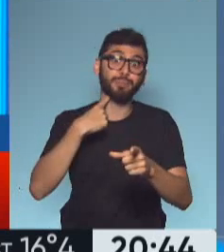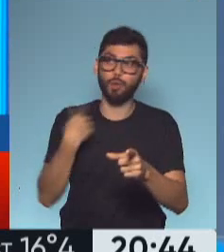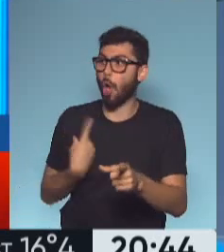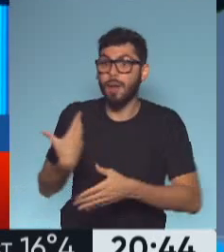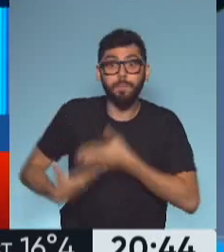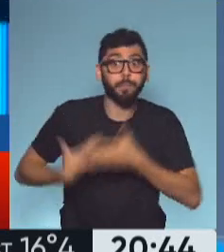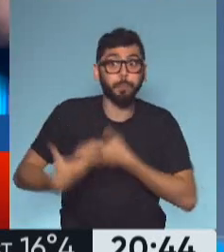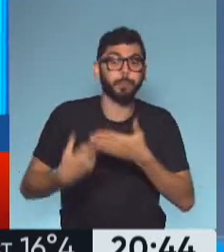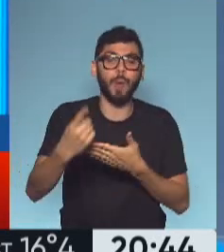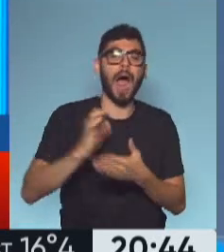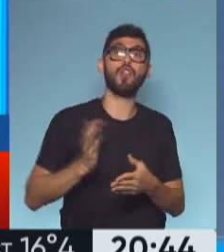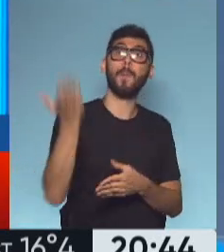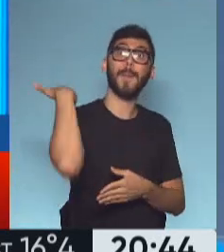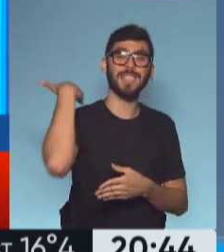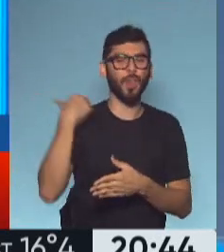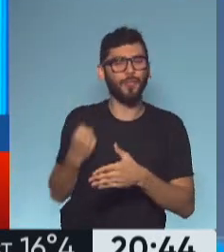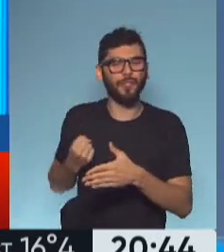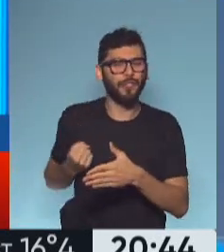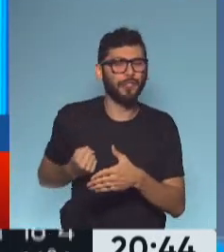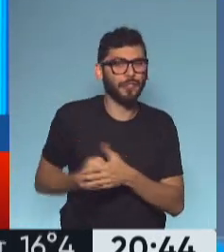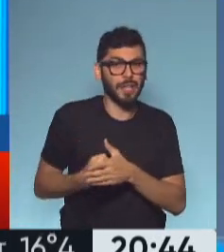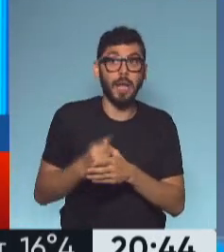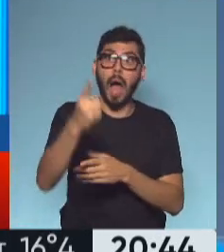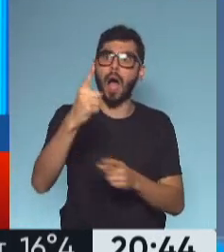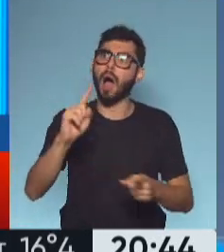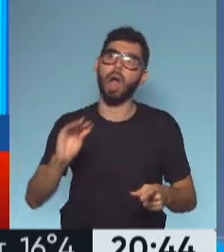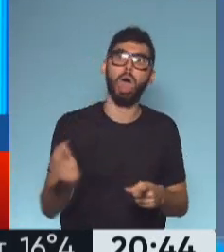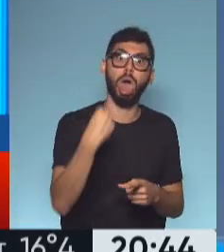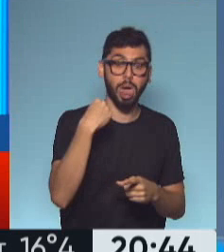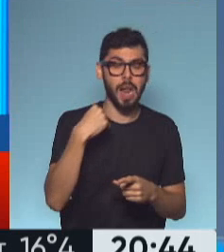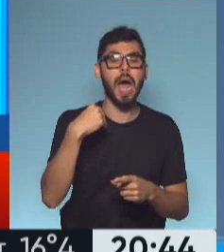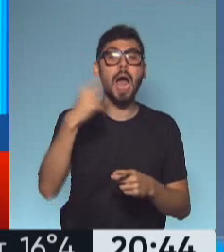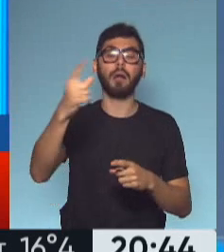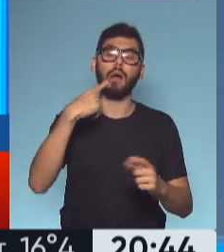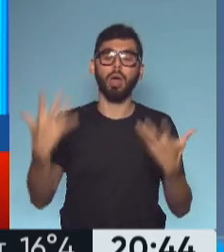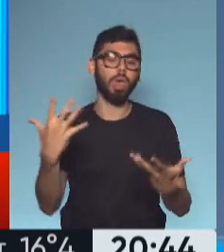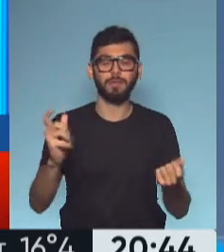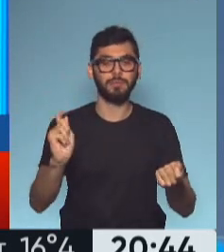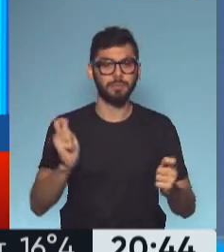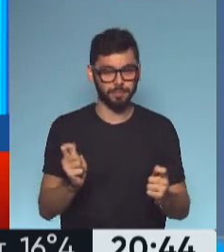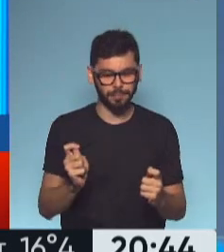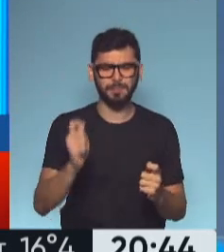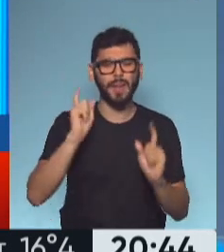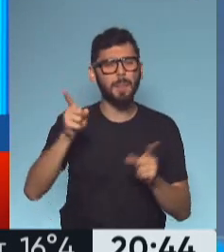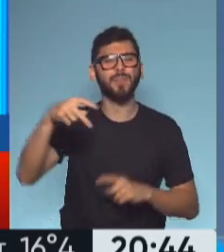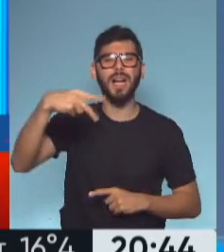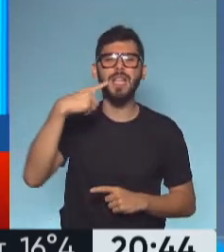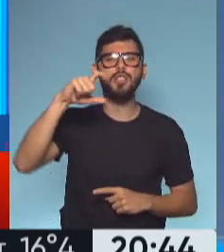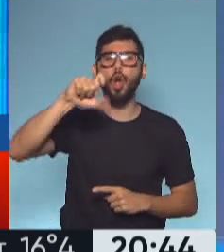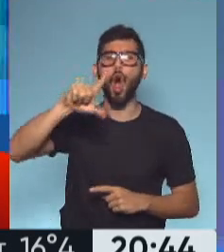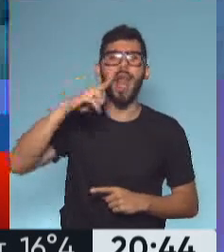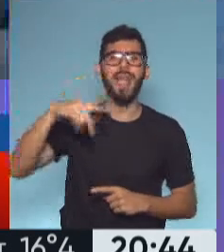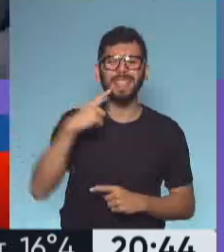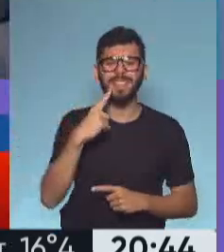que lo que fue a fines del año pasado, que recordemos había tenido una frustración. Otra cosa que confirmó Nicolini es que, ¿recordás que la semana pasada contamos